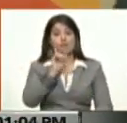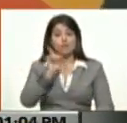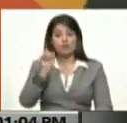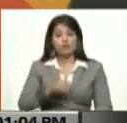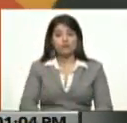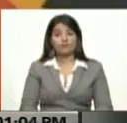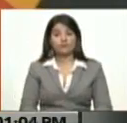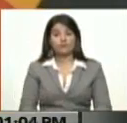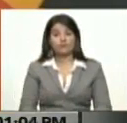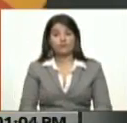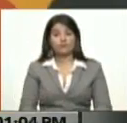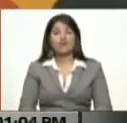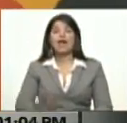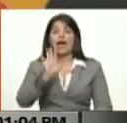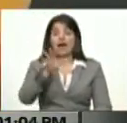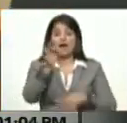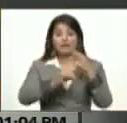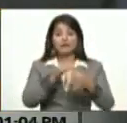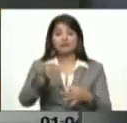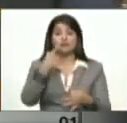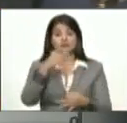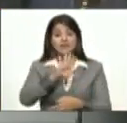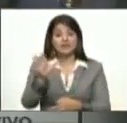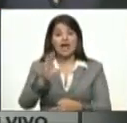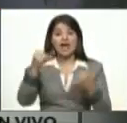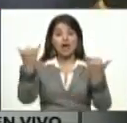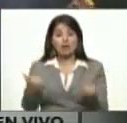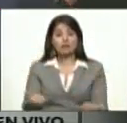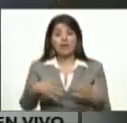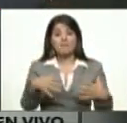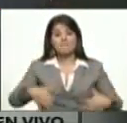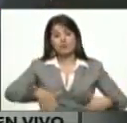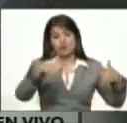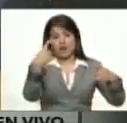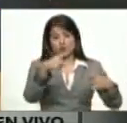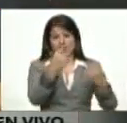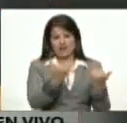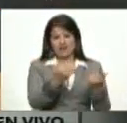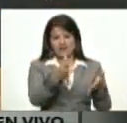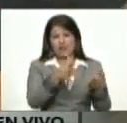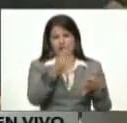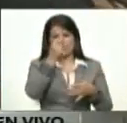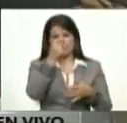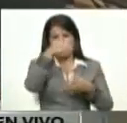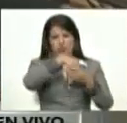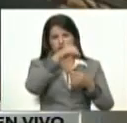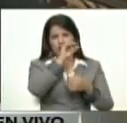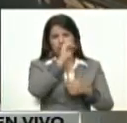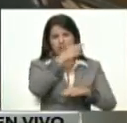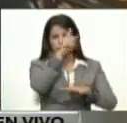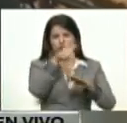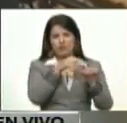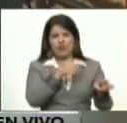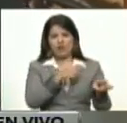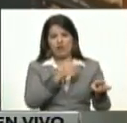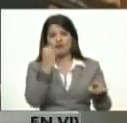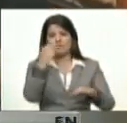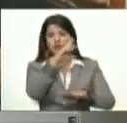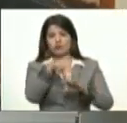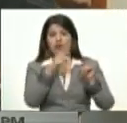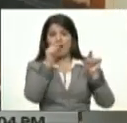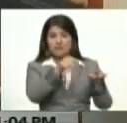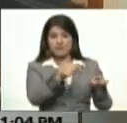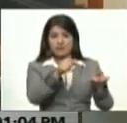la burguesía que tiene hoy representación en la Asamblea Nacional, porque en la Asamblea Nacional